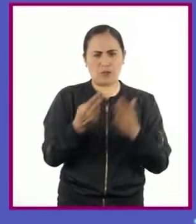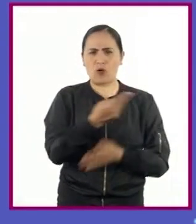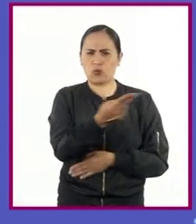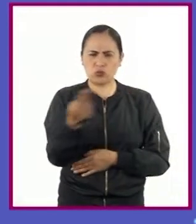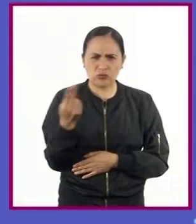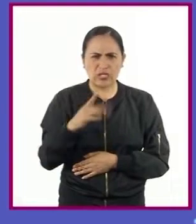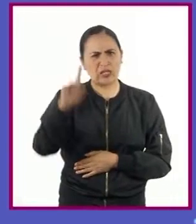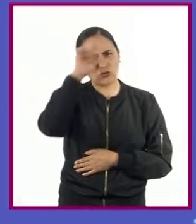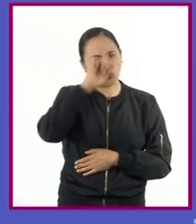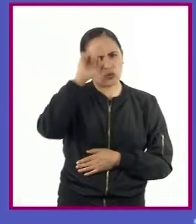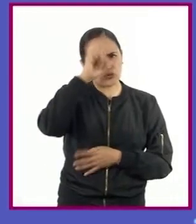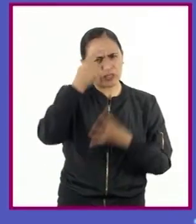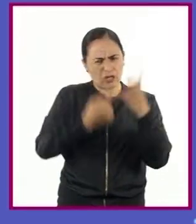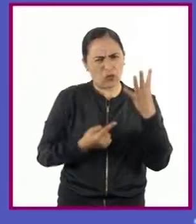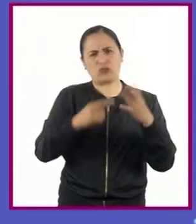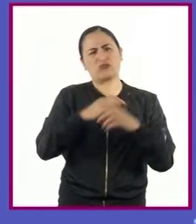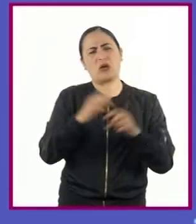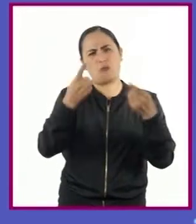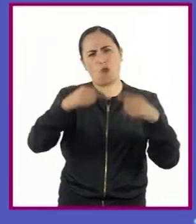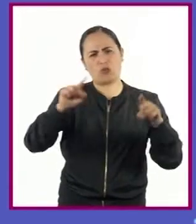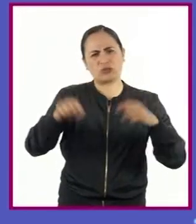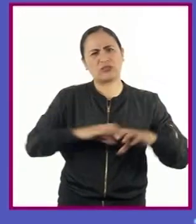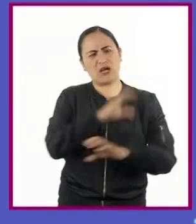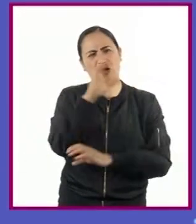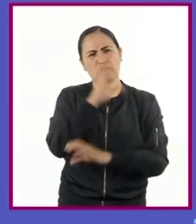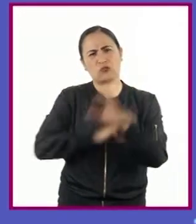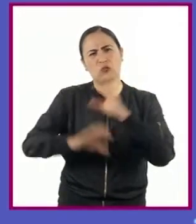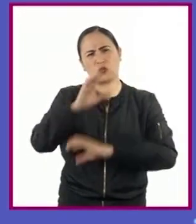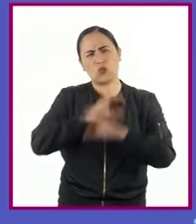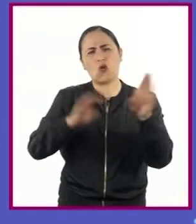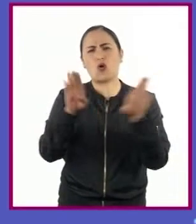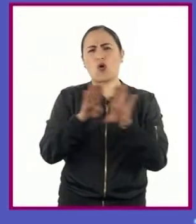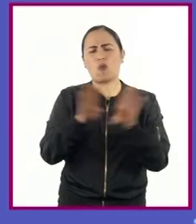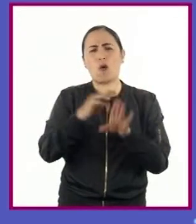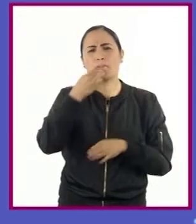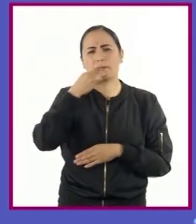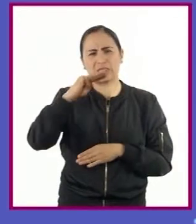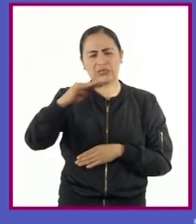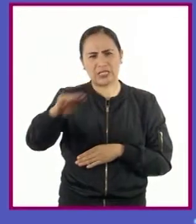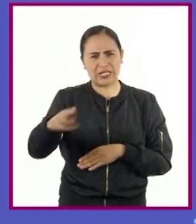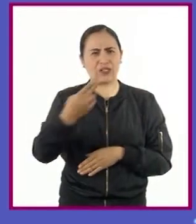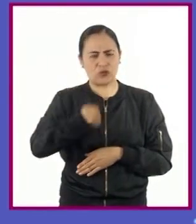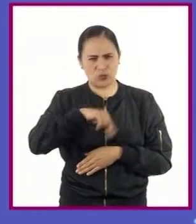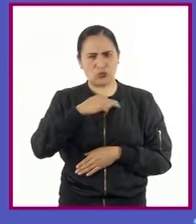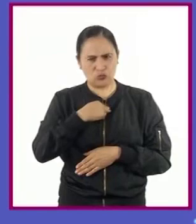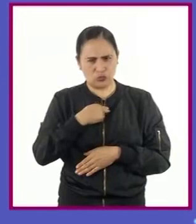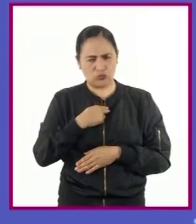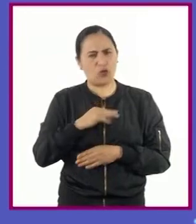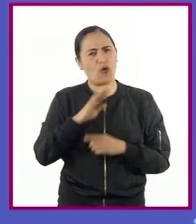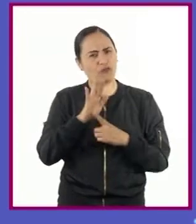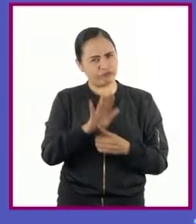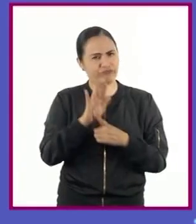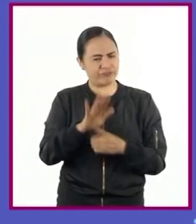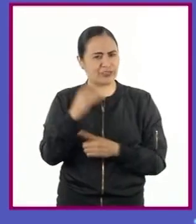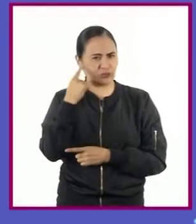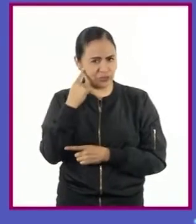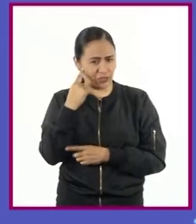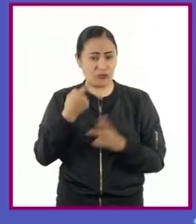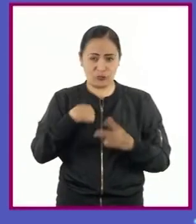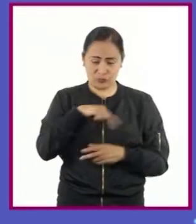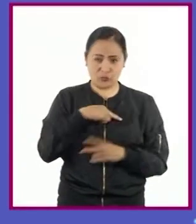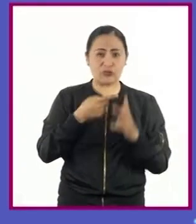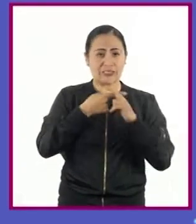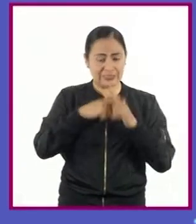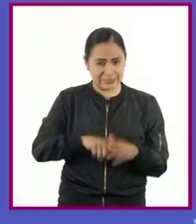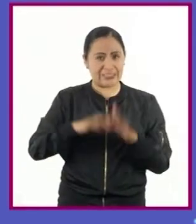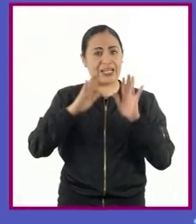sus recomendaciones musicales por mensajes y las estaremos reproduciendo. Así que comenzamos desde ya, con la